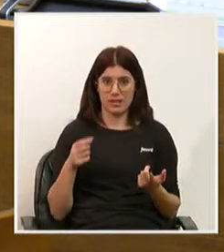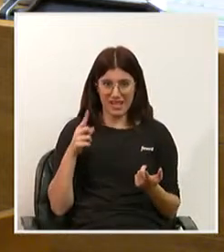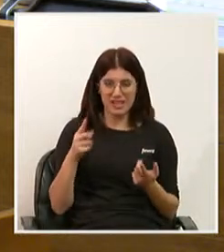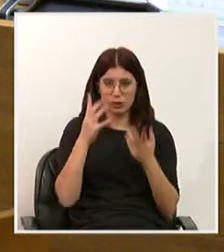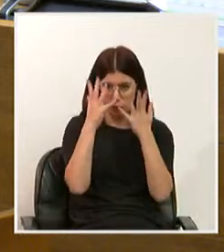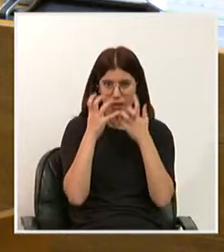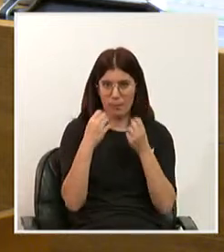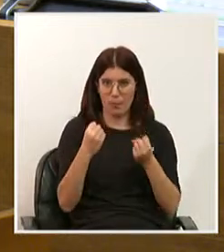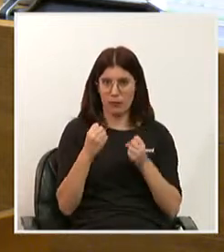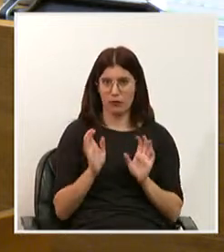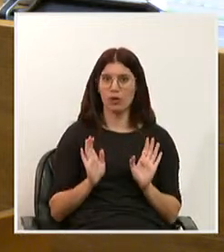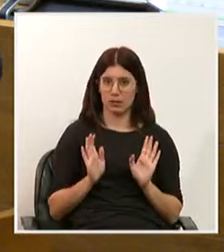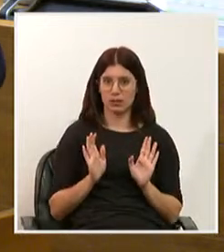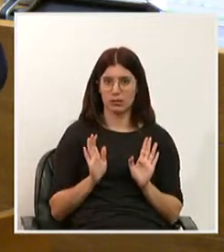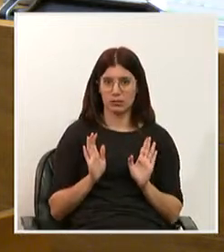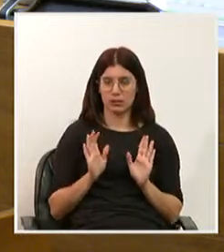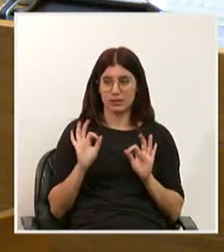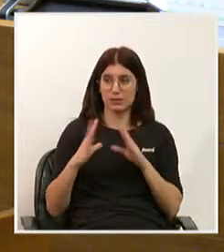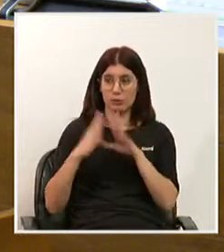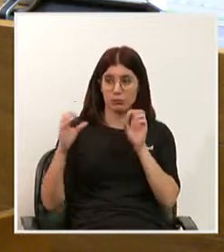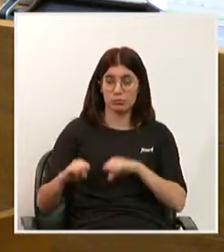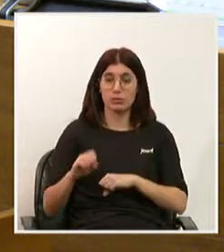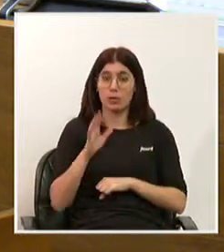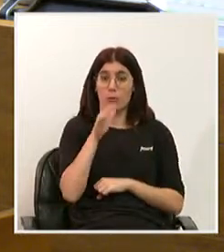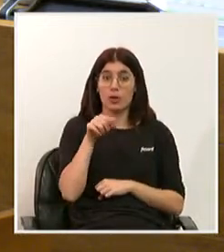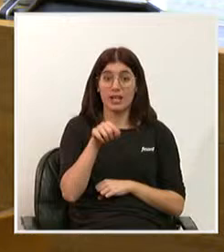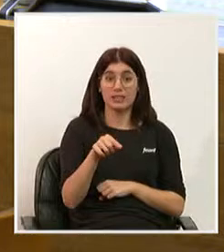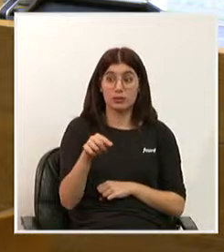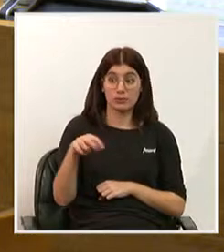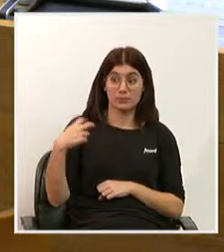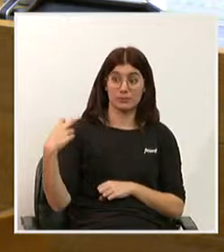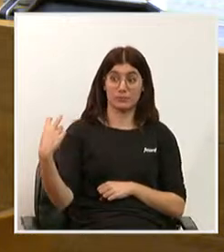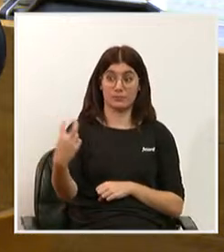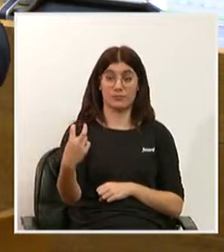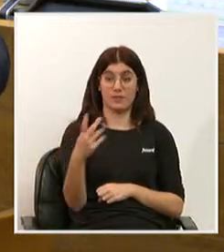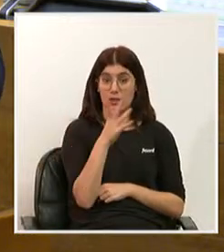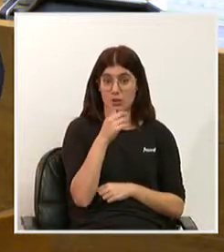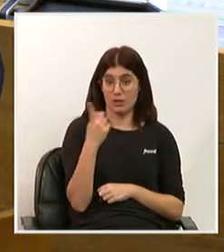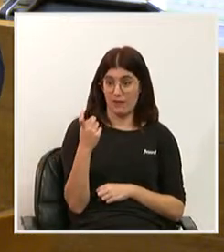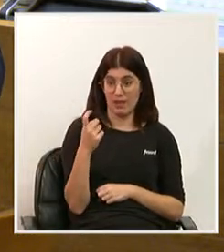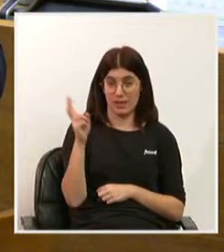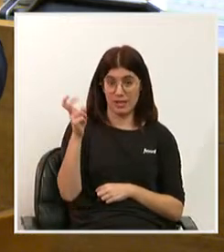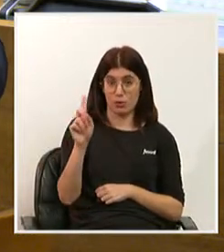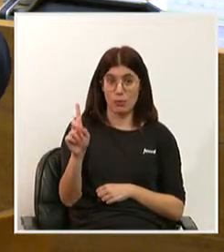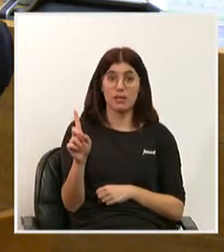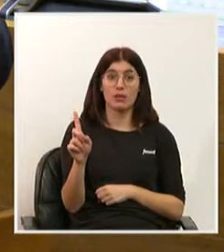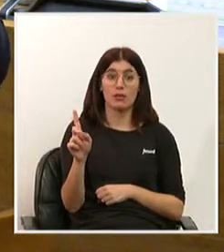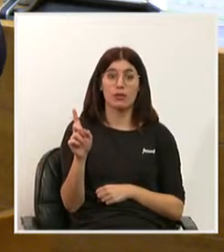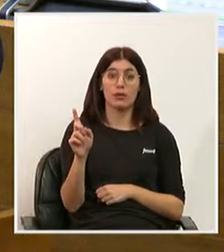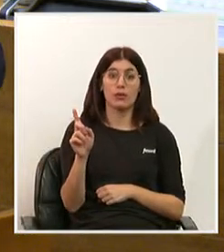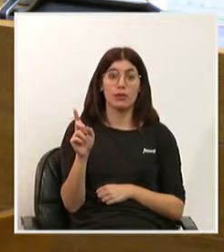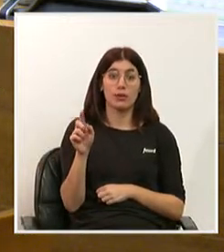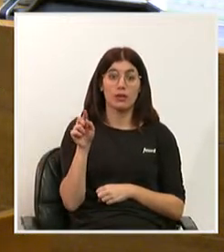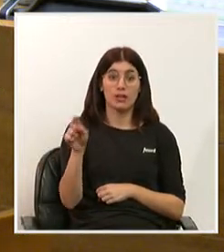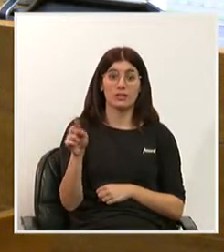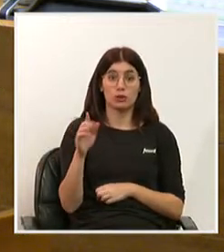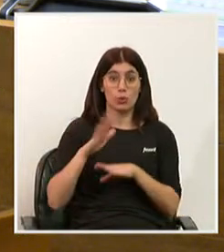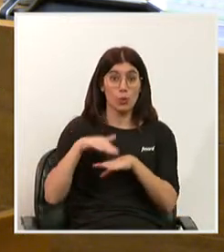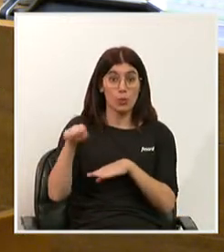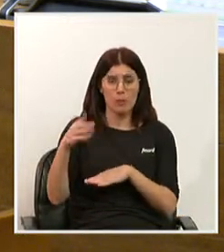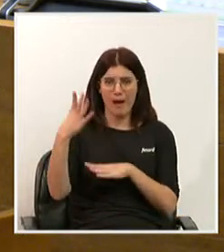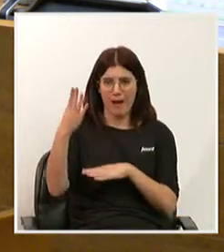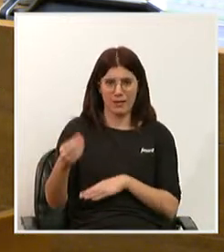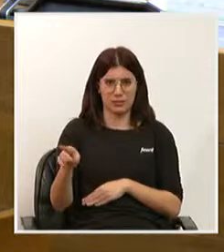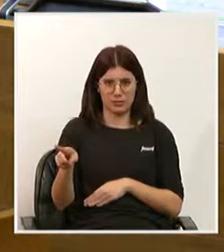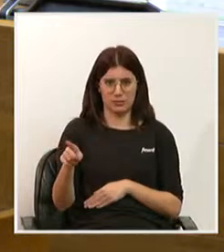convendrá conmigo y por eso esa bancada y los que faltan los que no han conseguido entrar esta vez tienen tanta culpa por